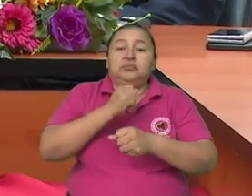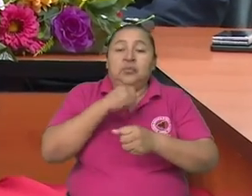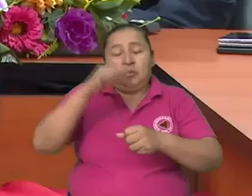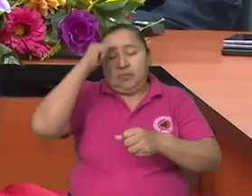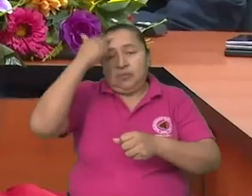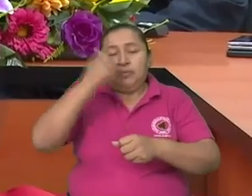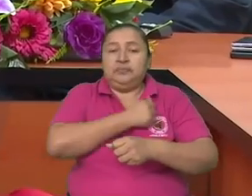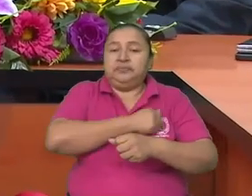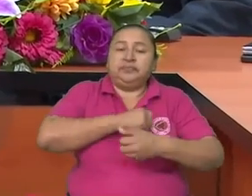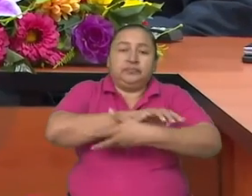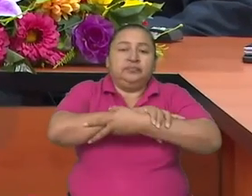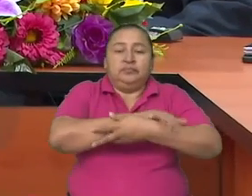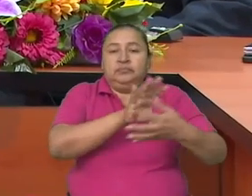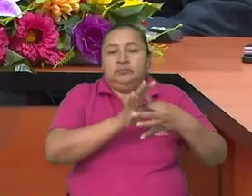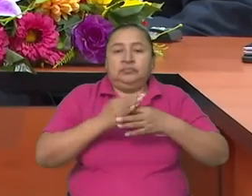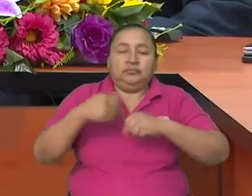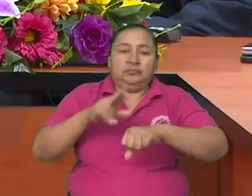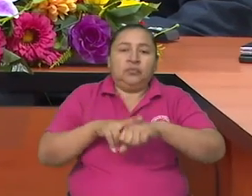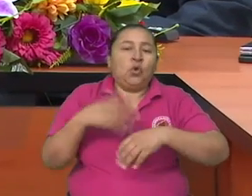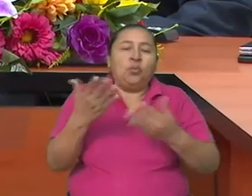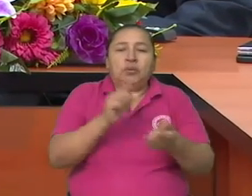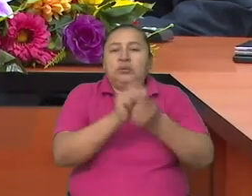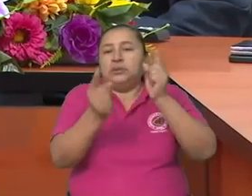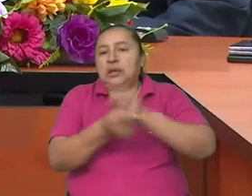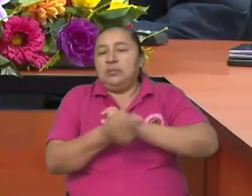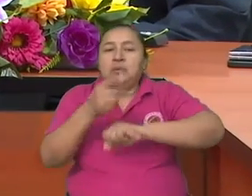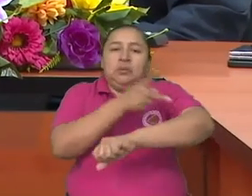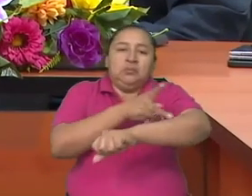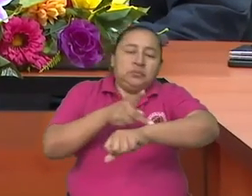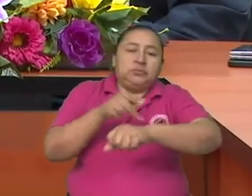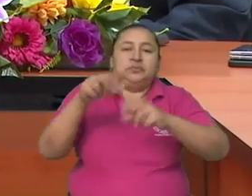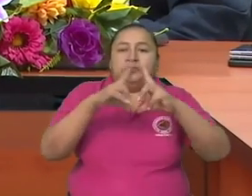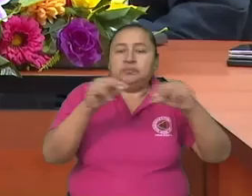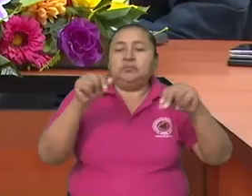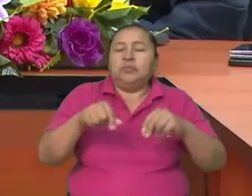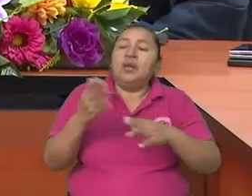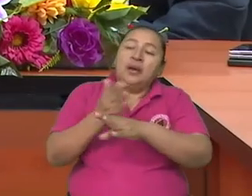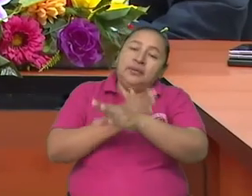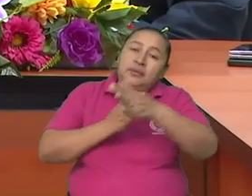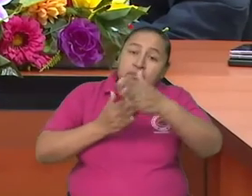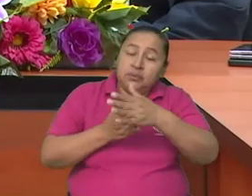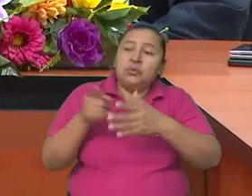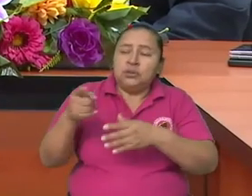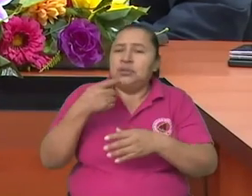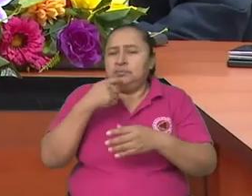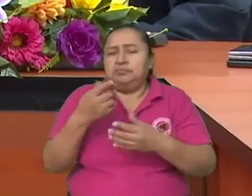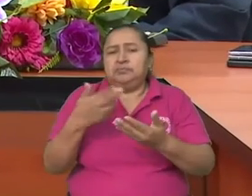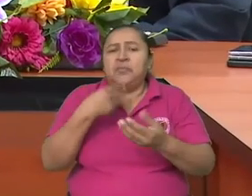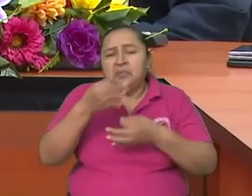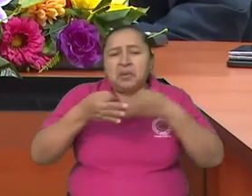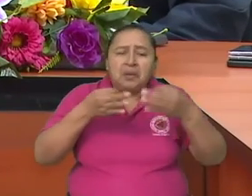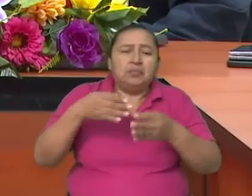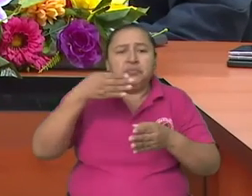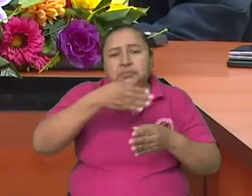Nacional en torno a la modernización portuaria del país. Compañero Virgilio, antes de irnos a la pausa, usted ya nos regalaba un recorrido muy importante en torno a